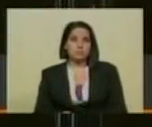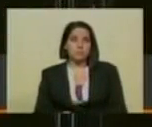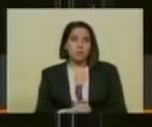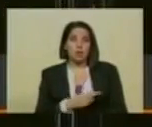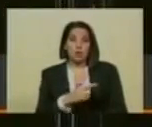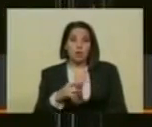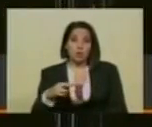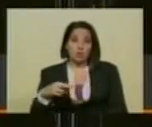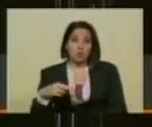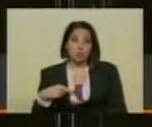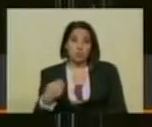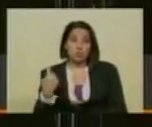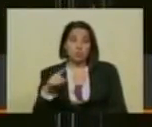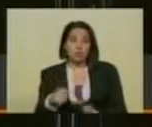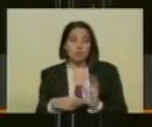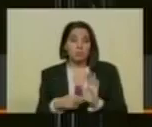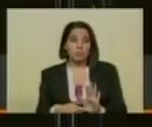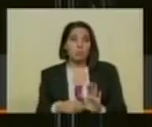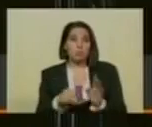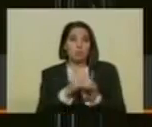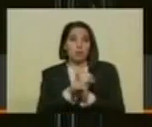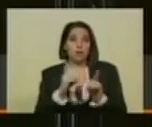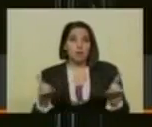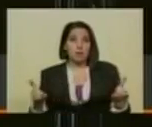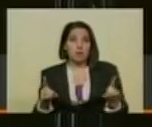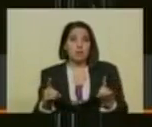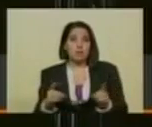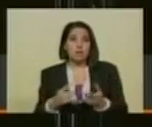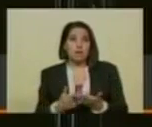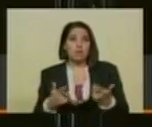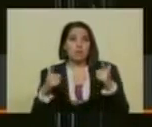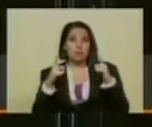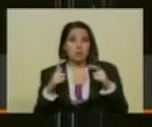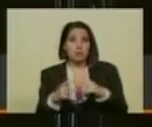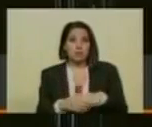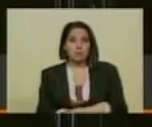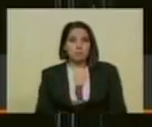Nosotros somos la democracia, la libertad.